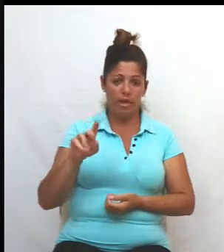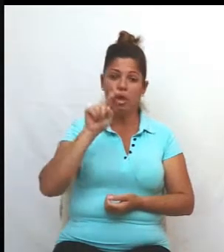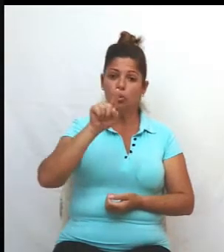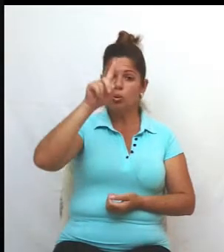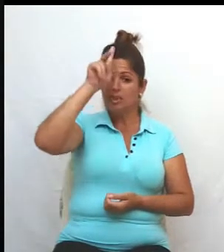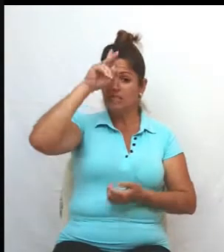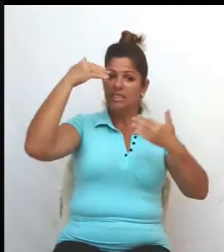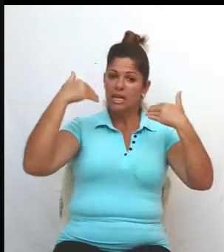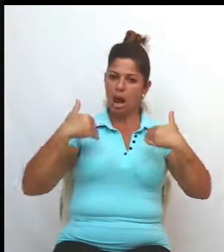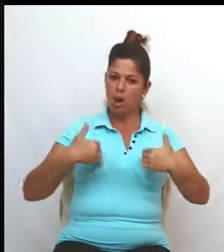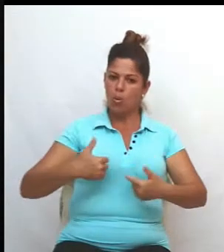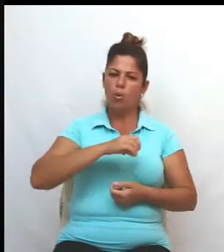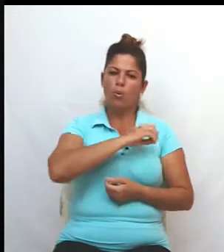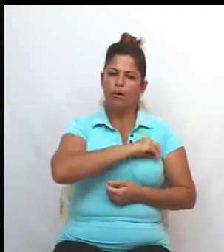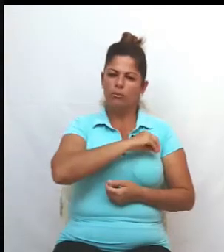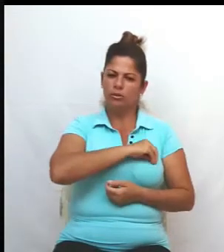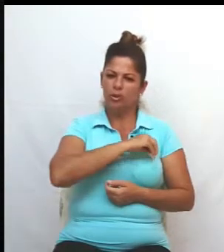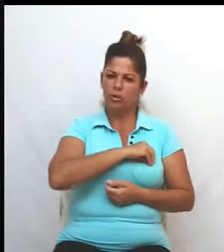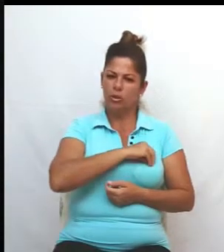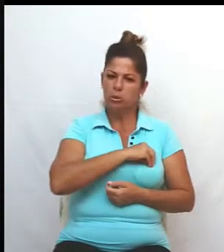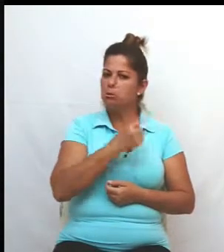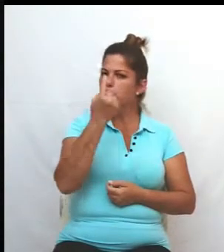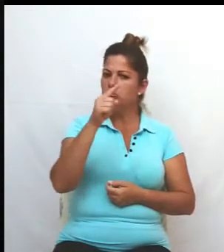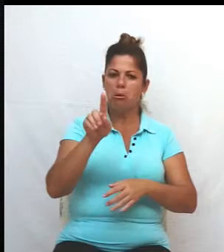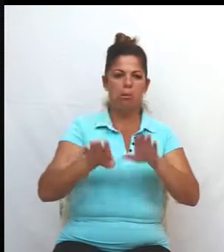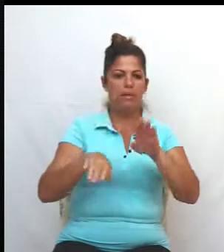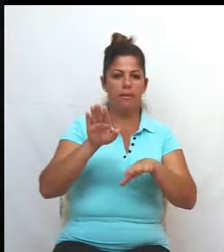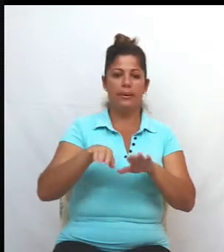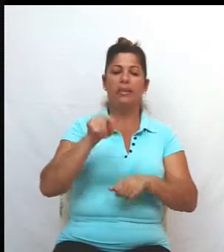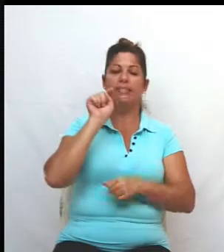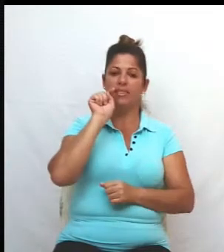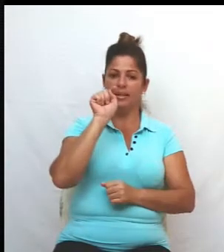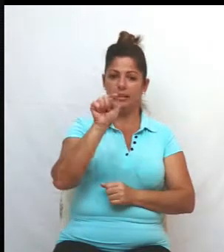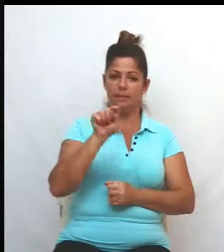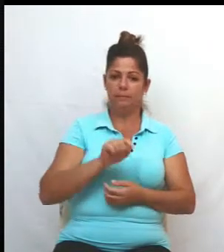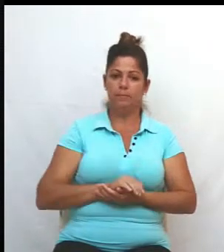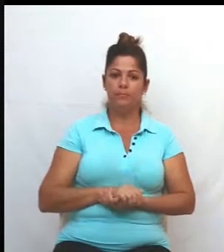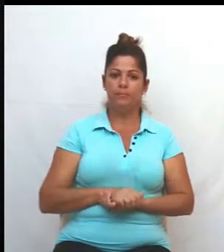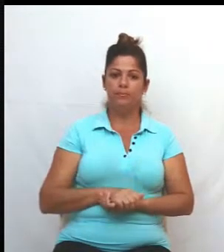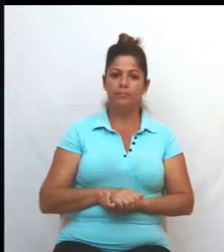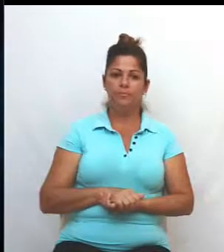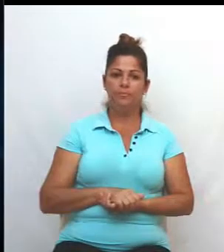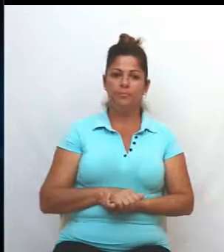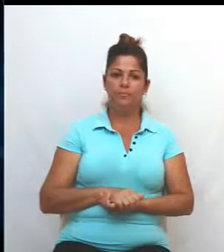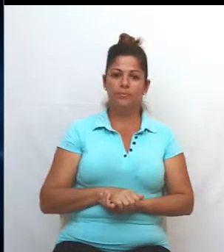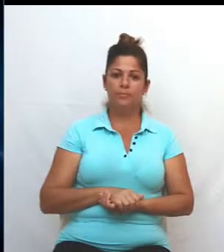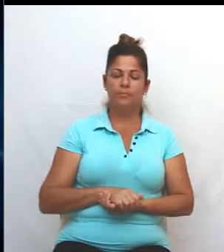y recuerda su salud emocional solo depende de ti